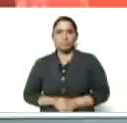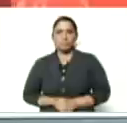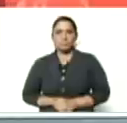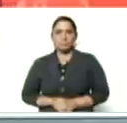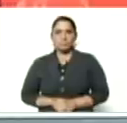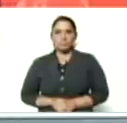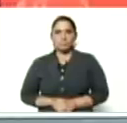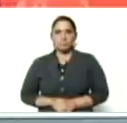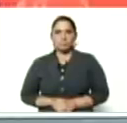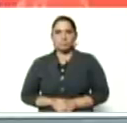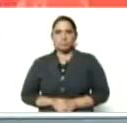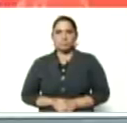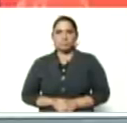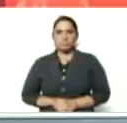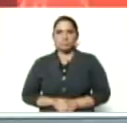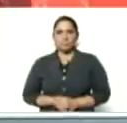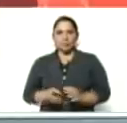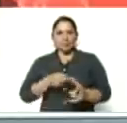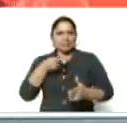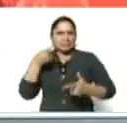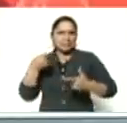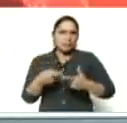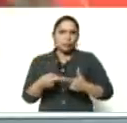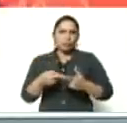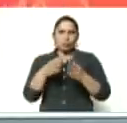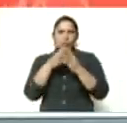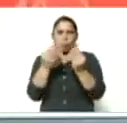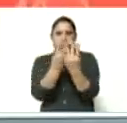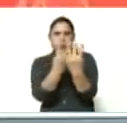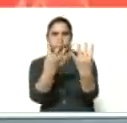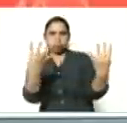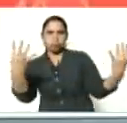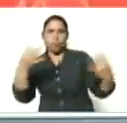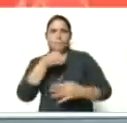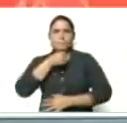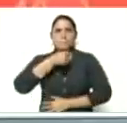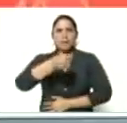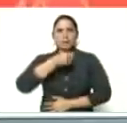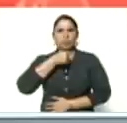Se alinearon los camarógrafos, los periodistas,